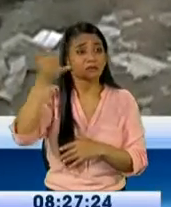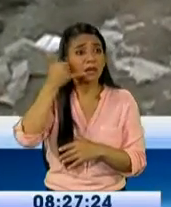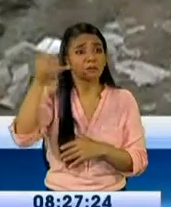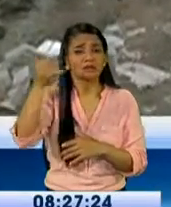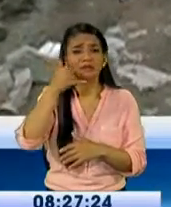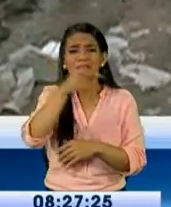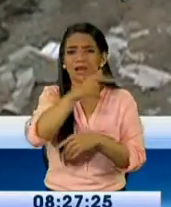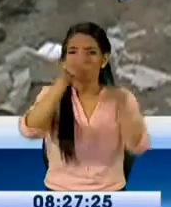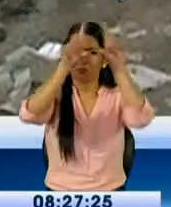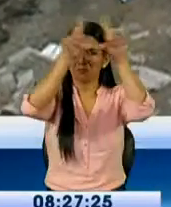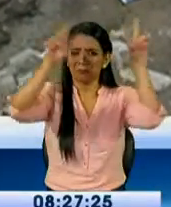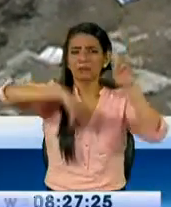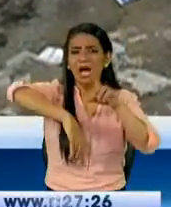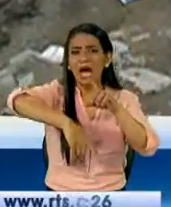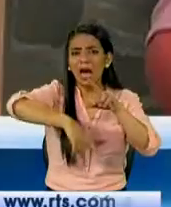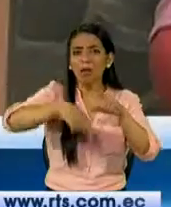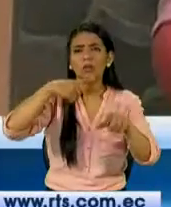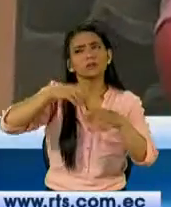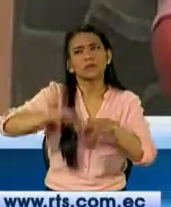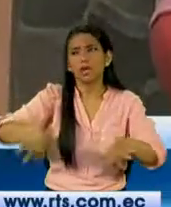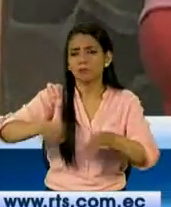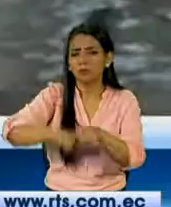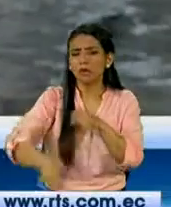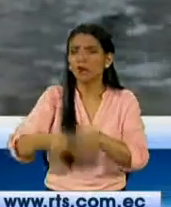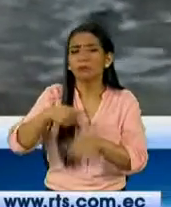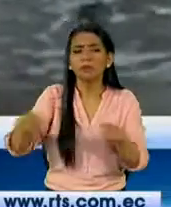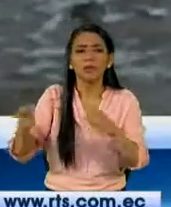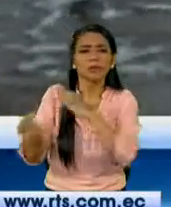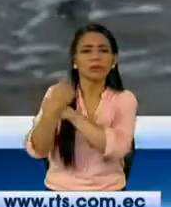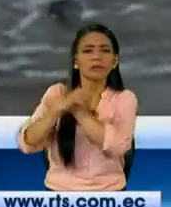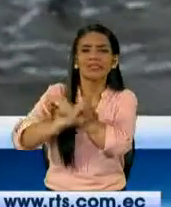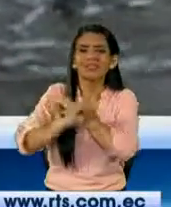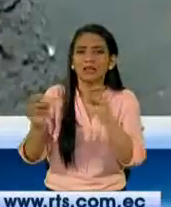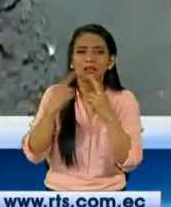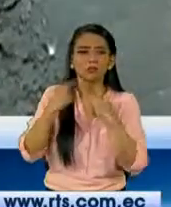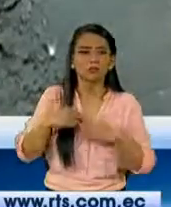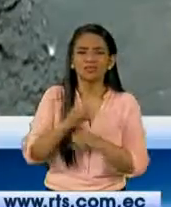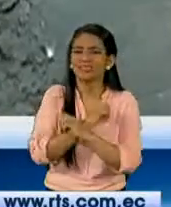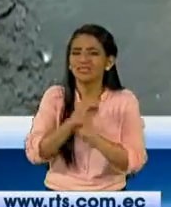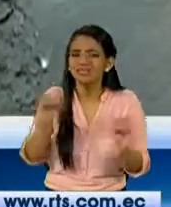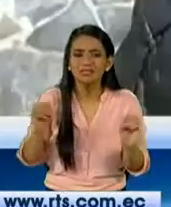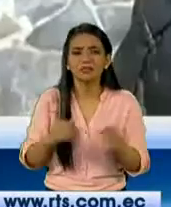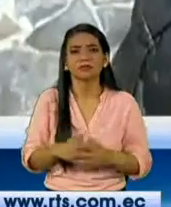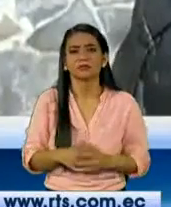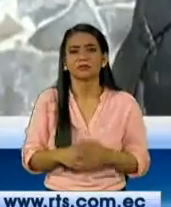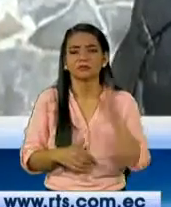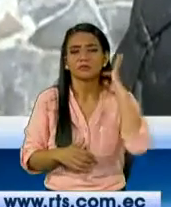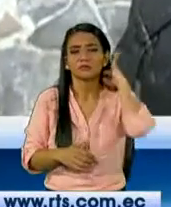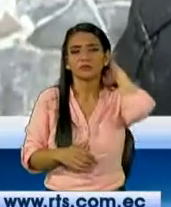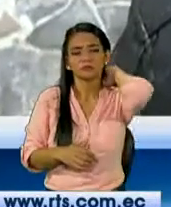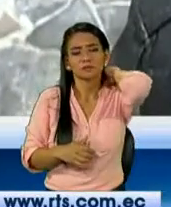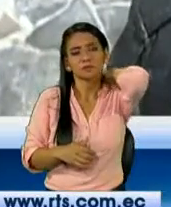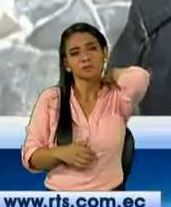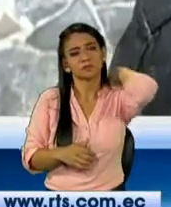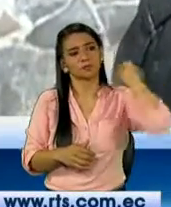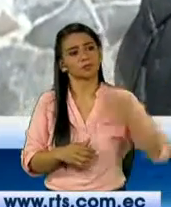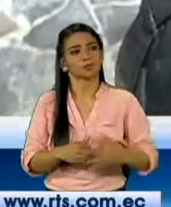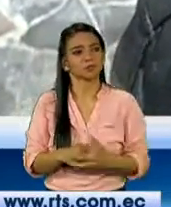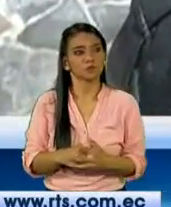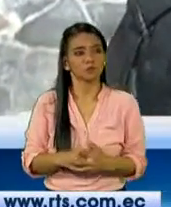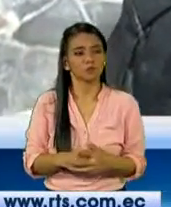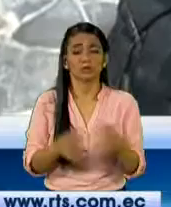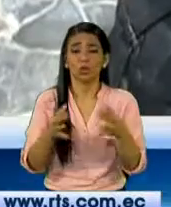que la tubería que al parecer estaba rota sea arreglada, sin ninguna respuesta. Sí, la verdad que teníamos